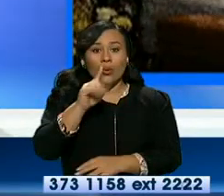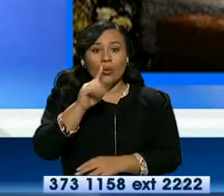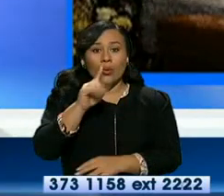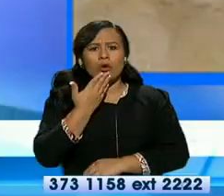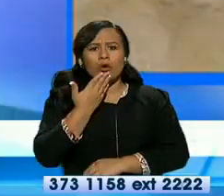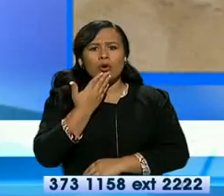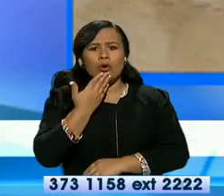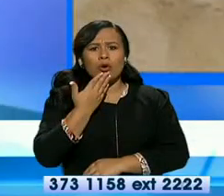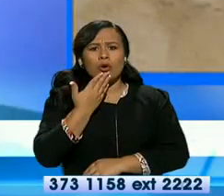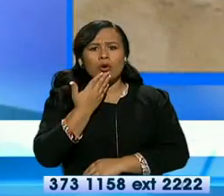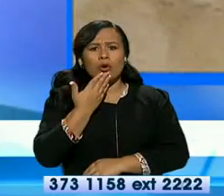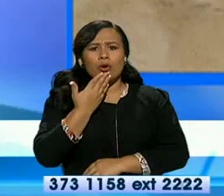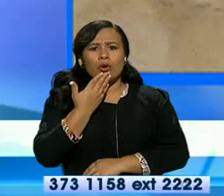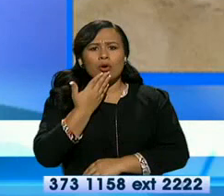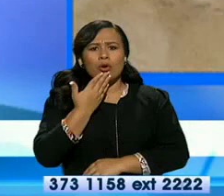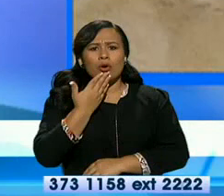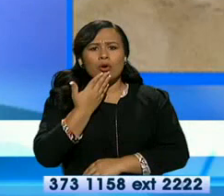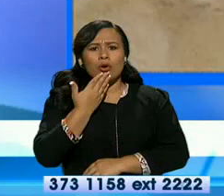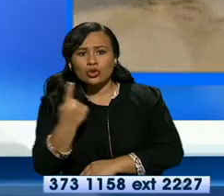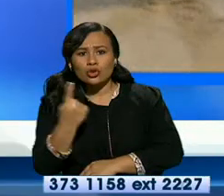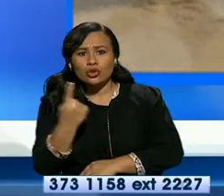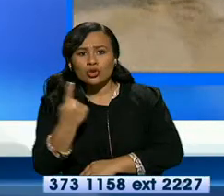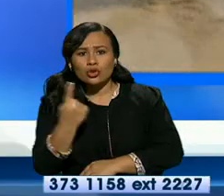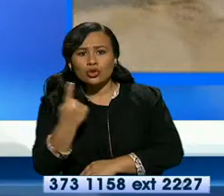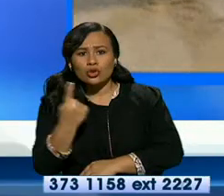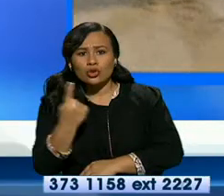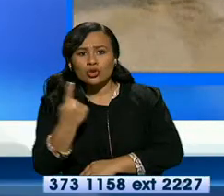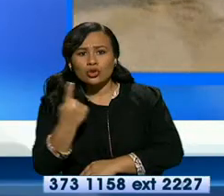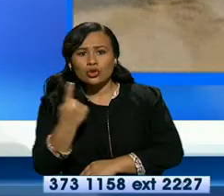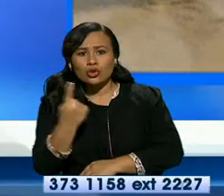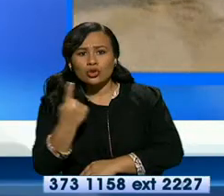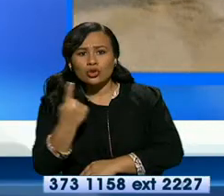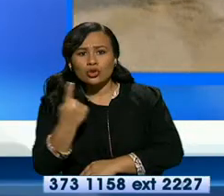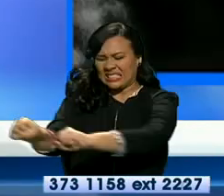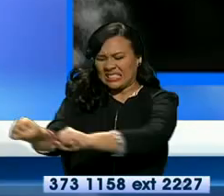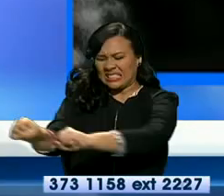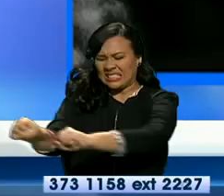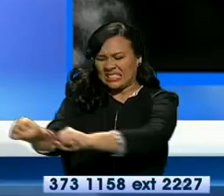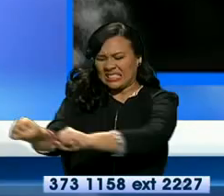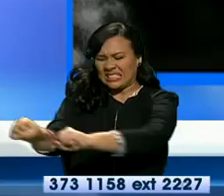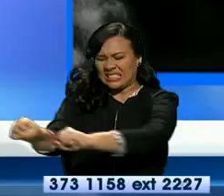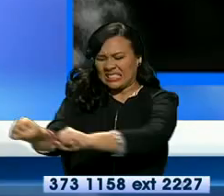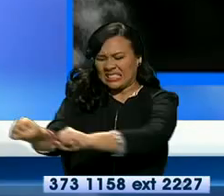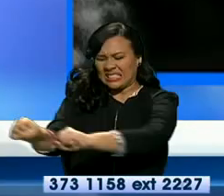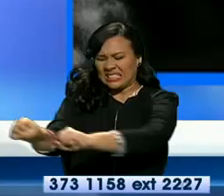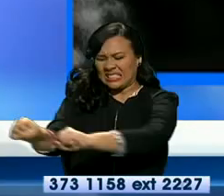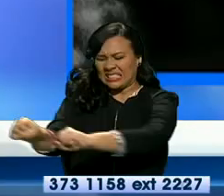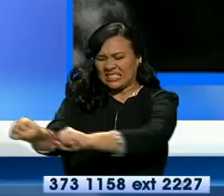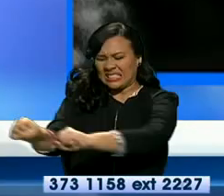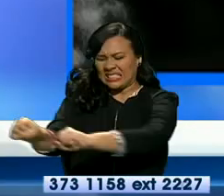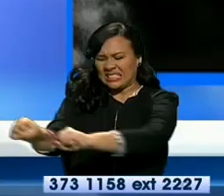dejado a los niños solos? A una niña tan chiquita la han arrastrado, le han jalado el pelo, le han...